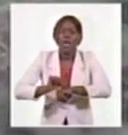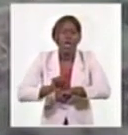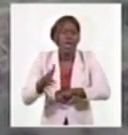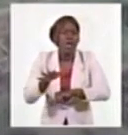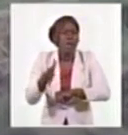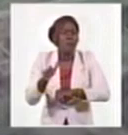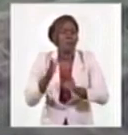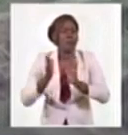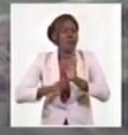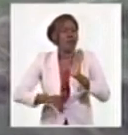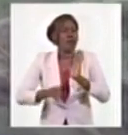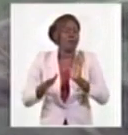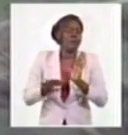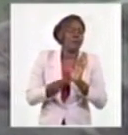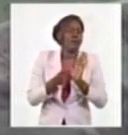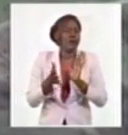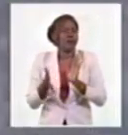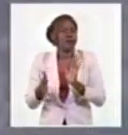de